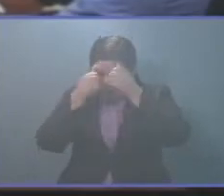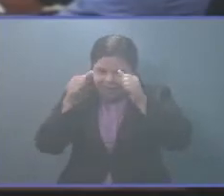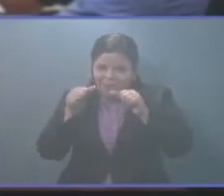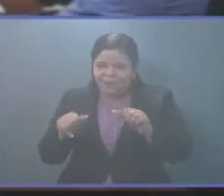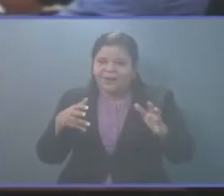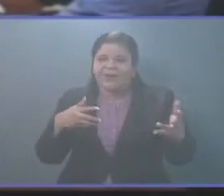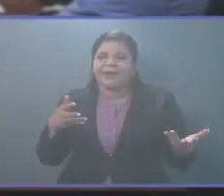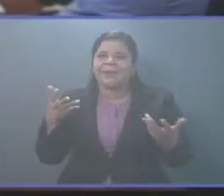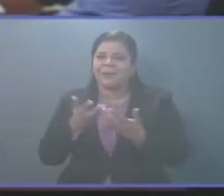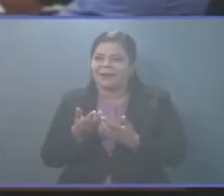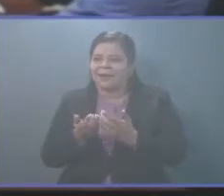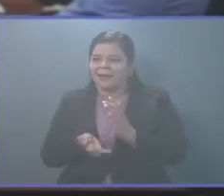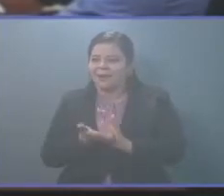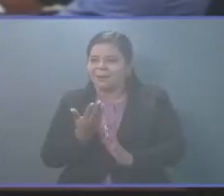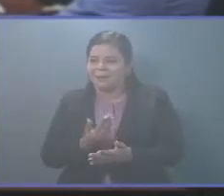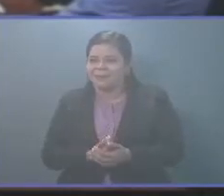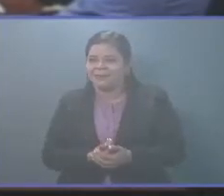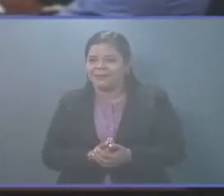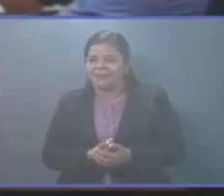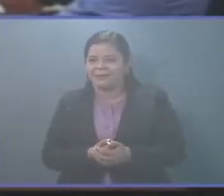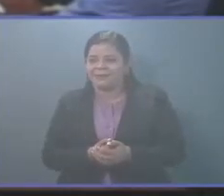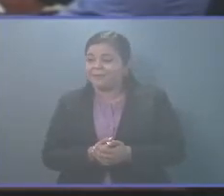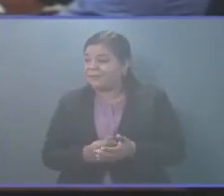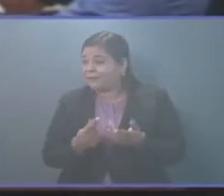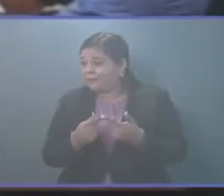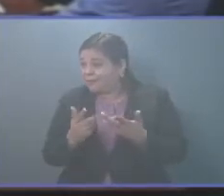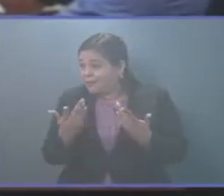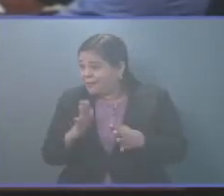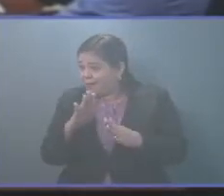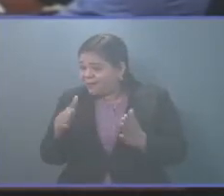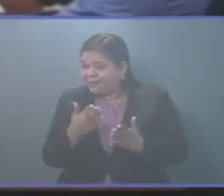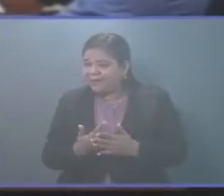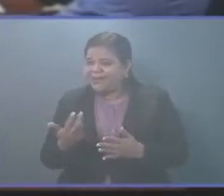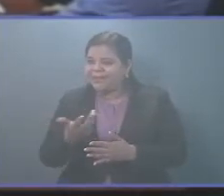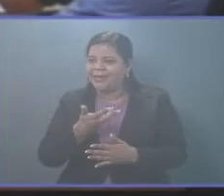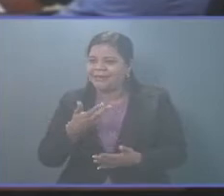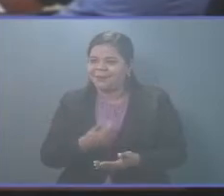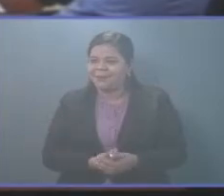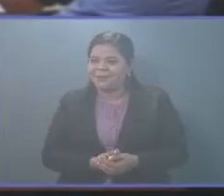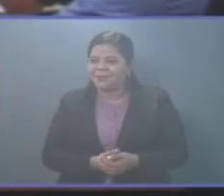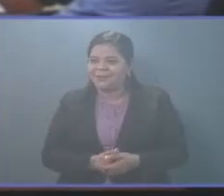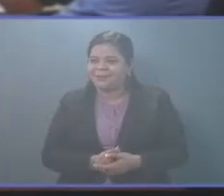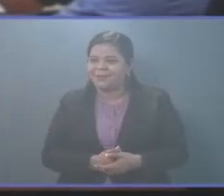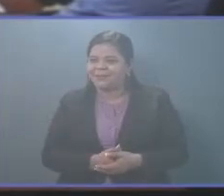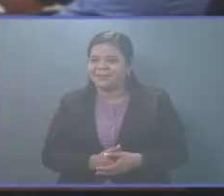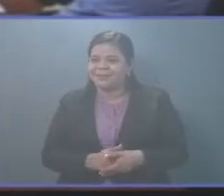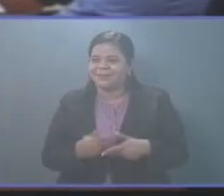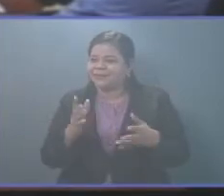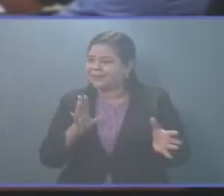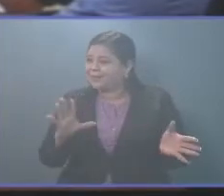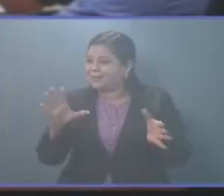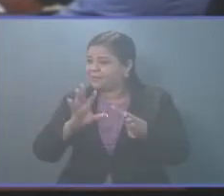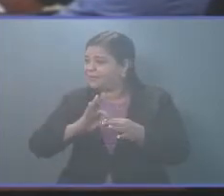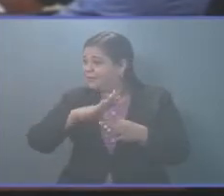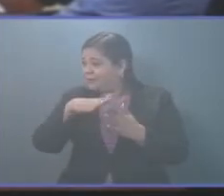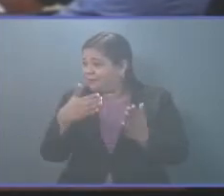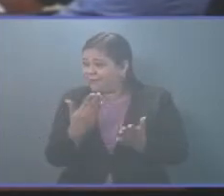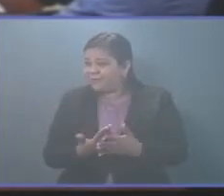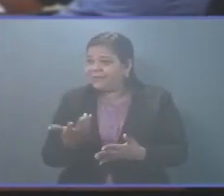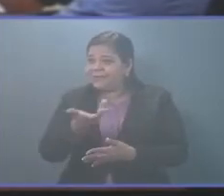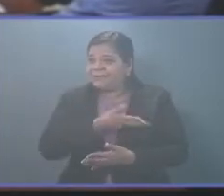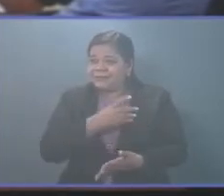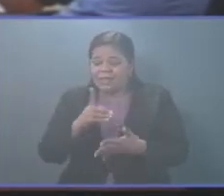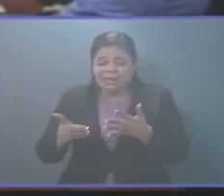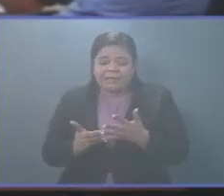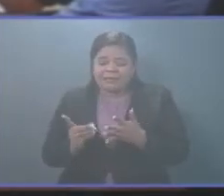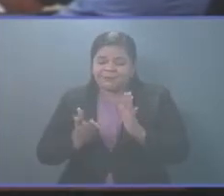lo que usted saca de este articulado, pues es interesante porque quiere decir que la Corte tiene un papel interesante, un rol interesante frente a lo